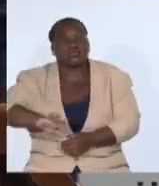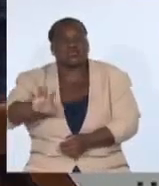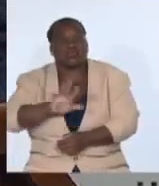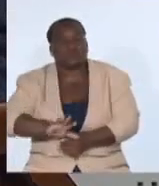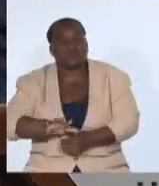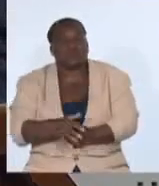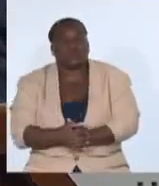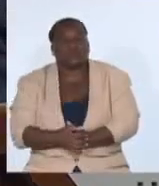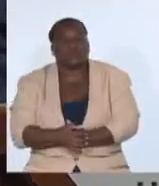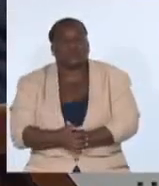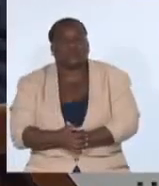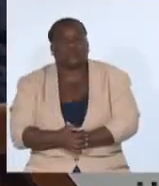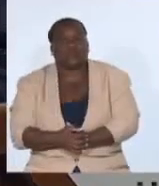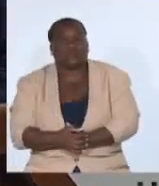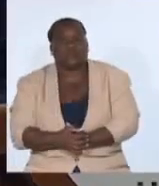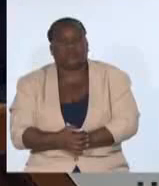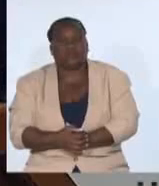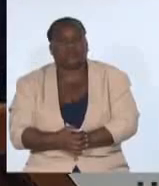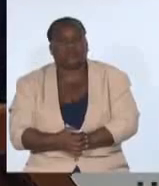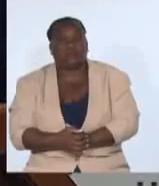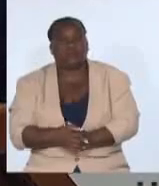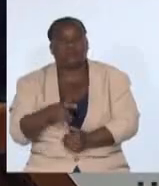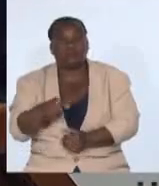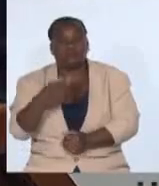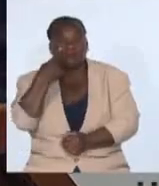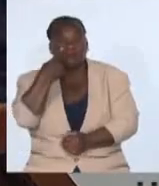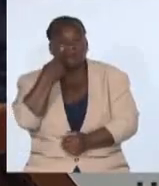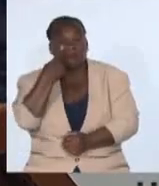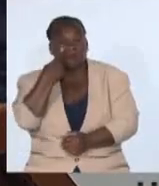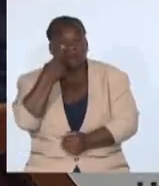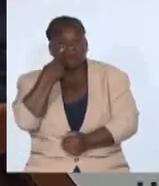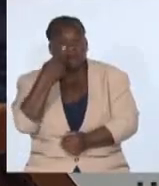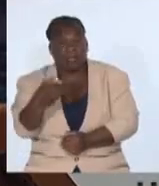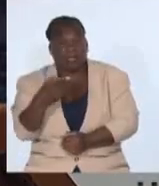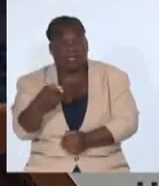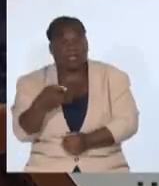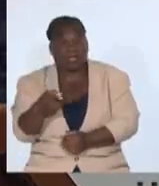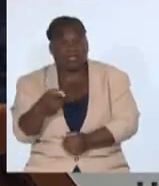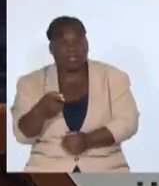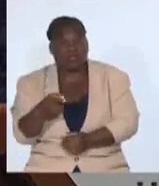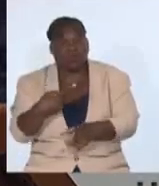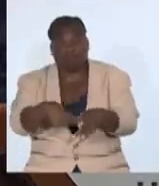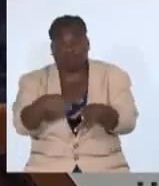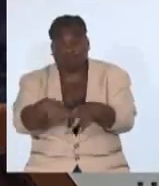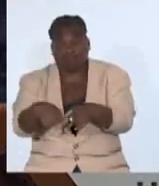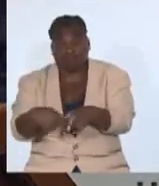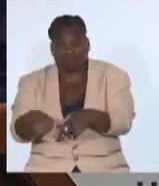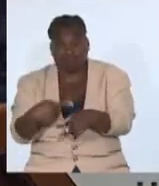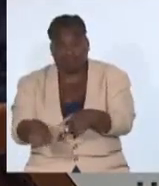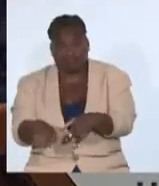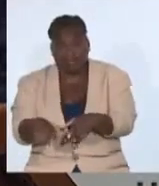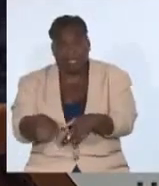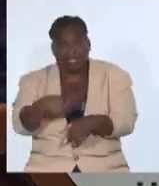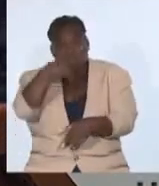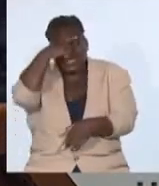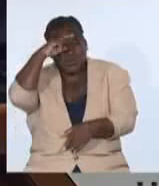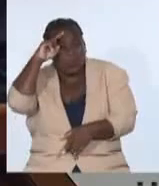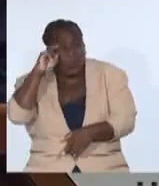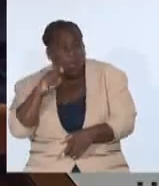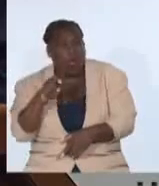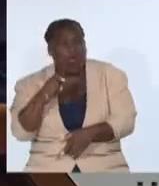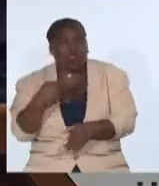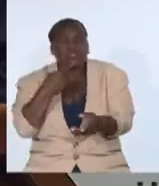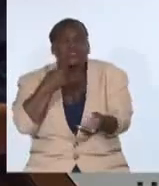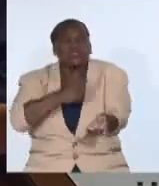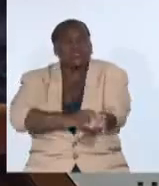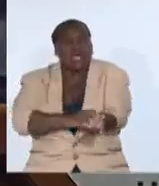desgracias los que levantaron ciudades deslumbrantes con los recursos el sudor y la sangre de las